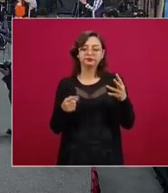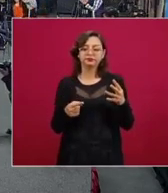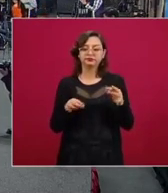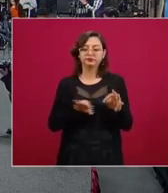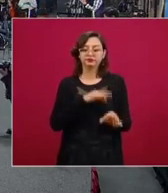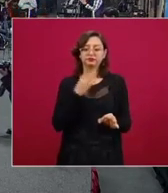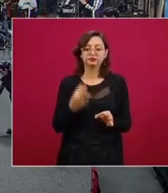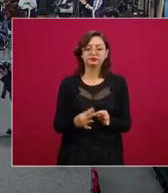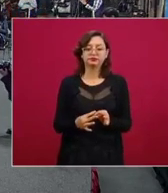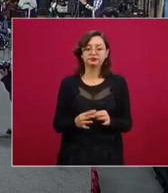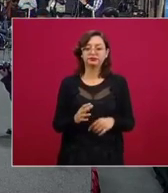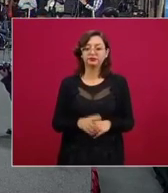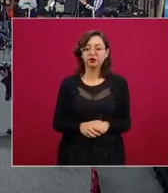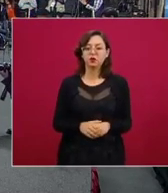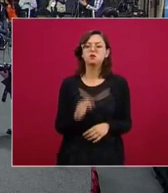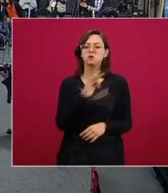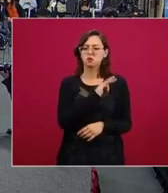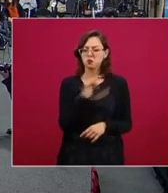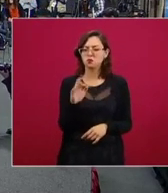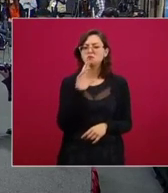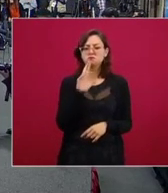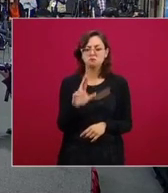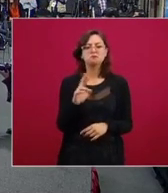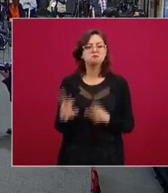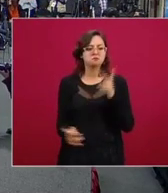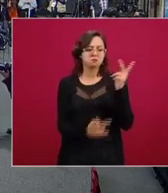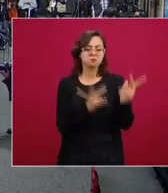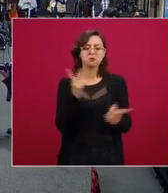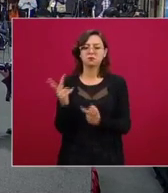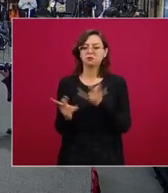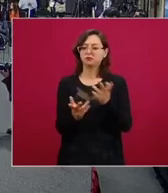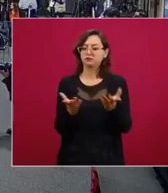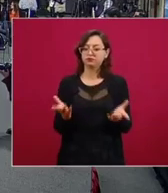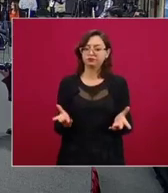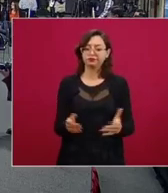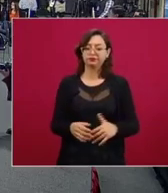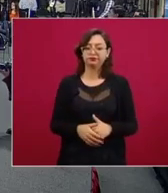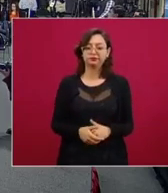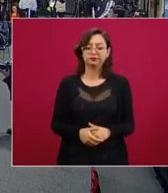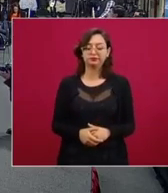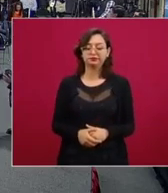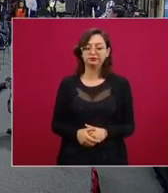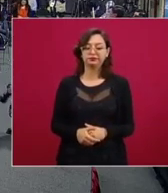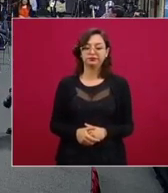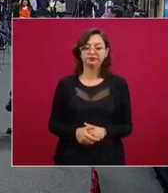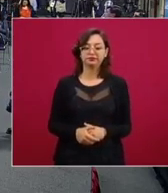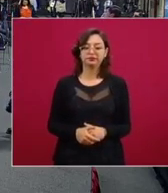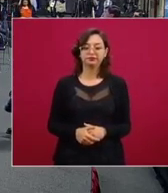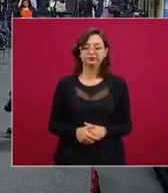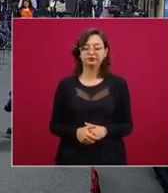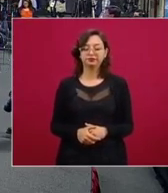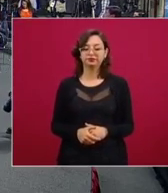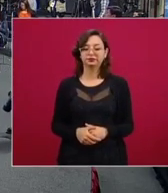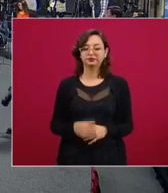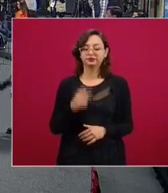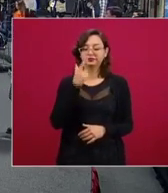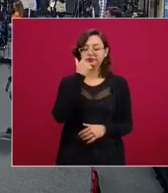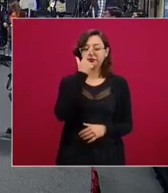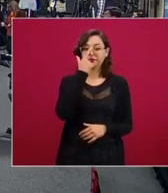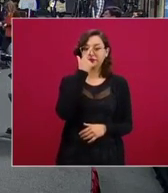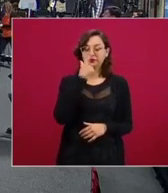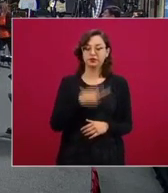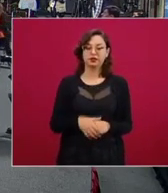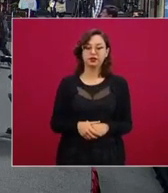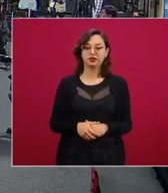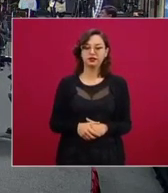Tenemos. Sí, ese cachito era. Por eso les dije que era platicarlo. O sea, aquí no es Y luego. En